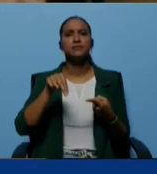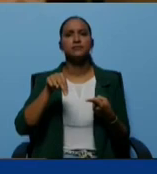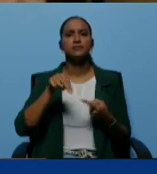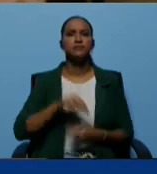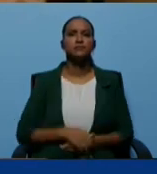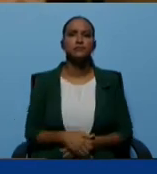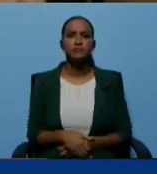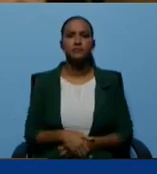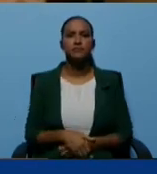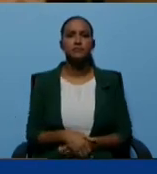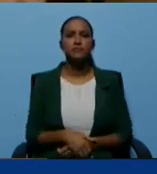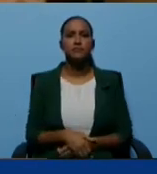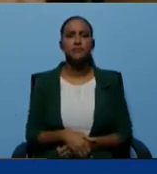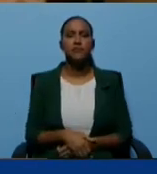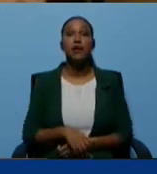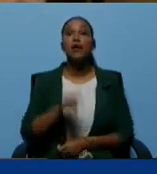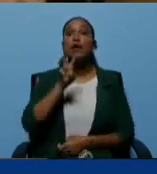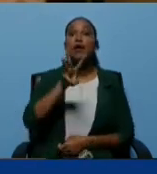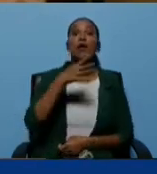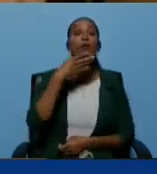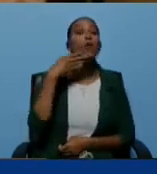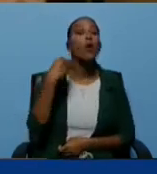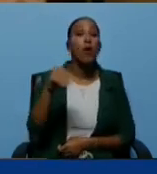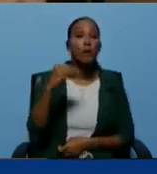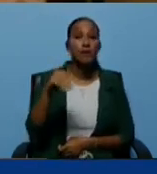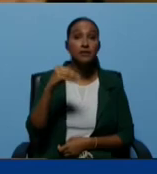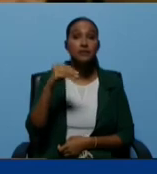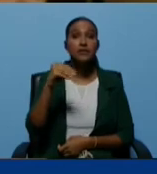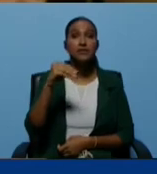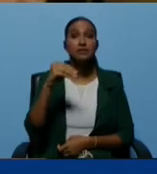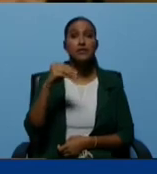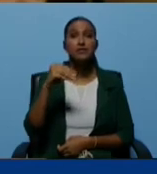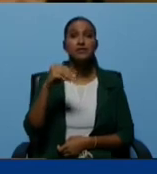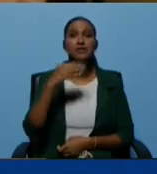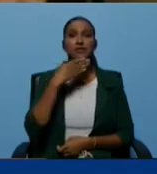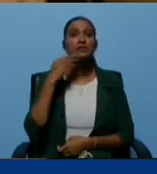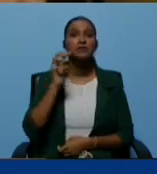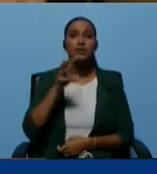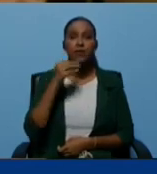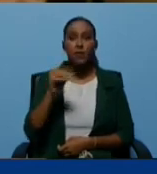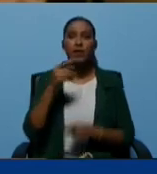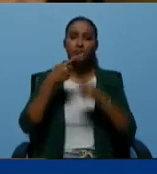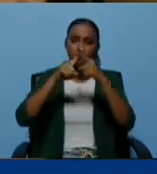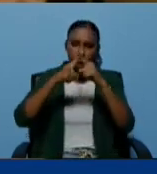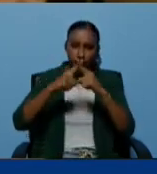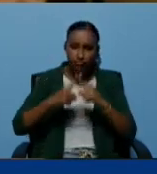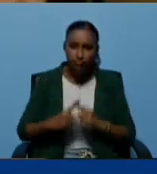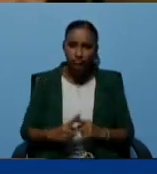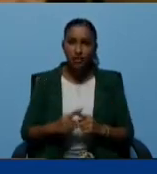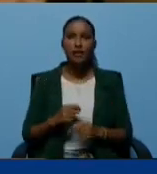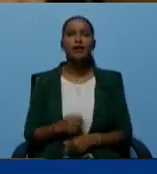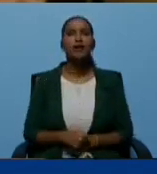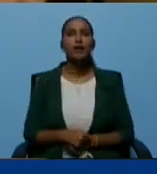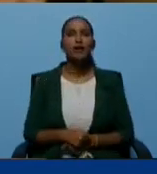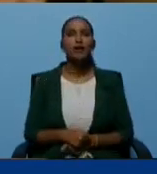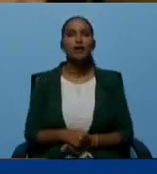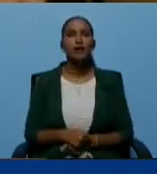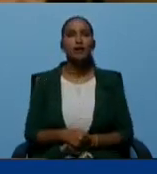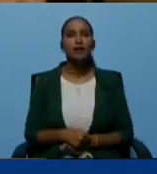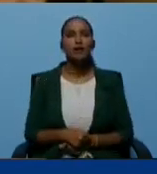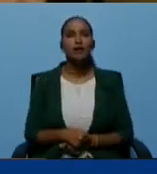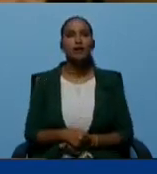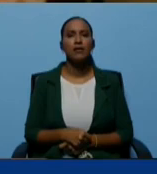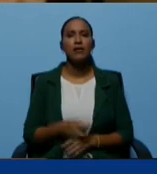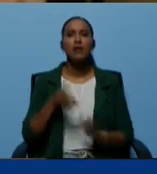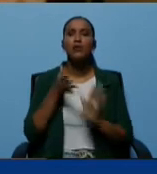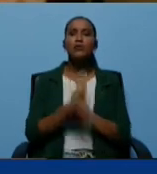1865 por seis jóvenes que se creían supremacistas y que habían combatido en las filas confederadas